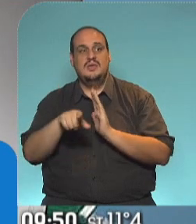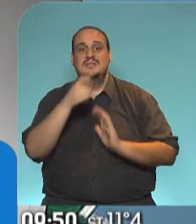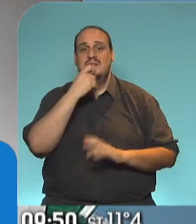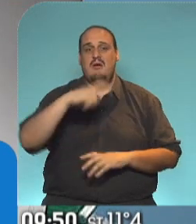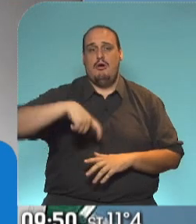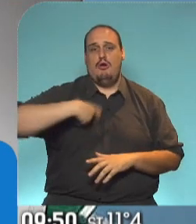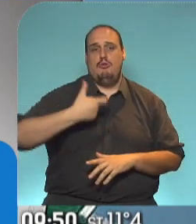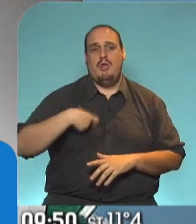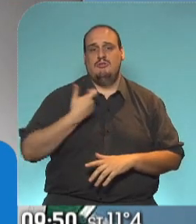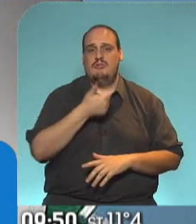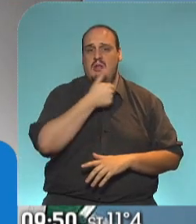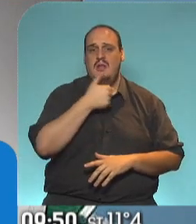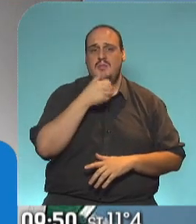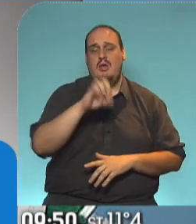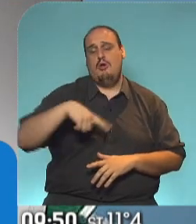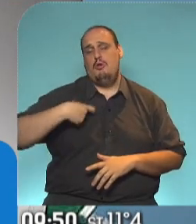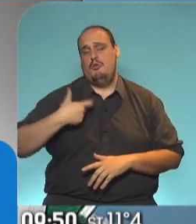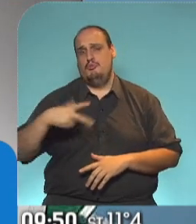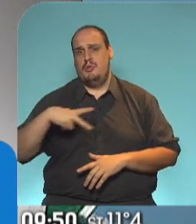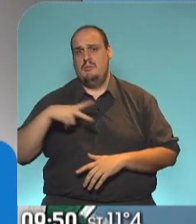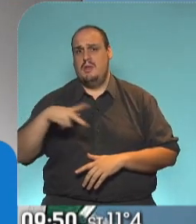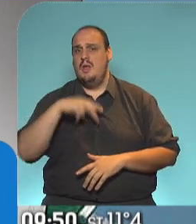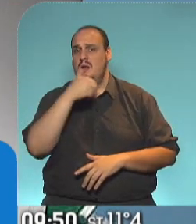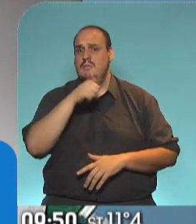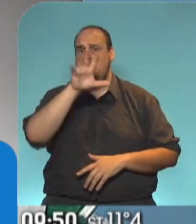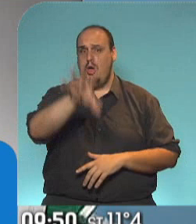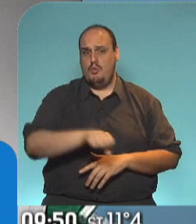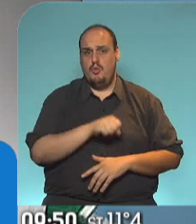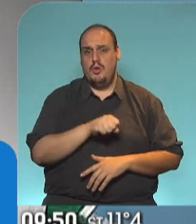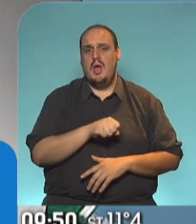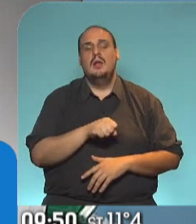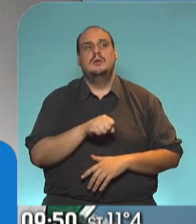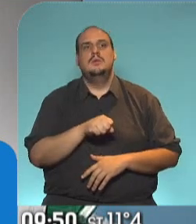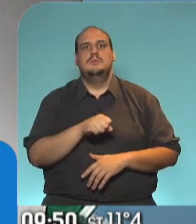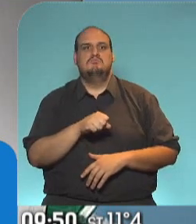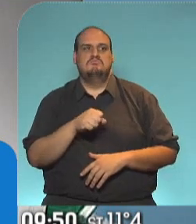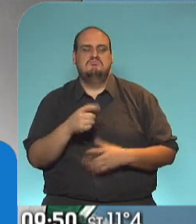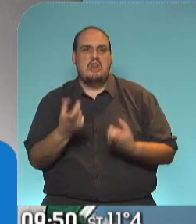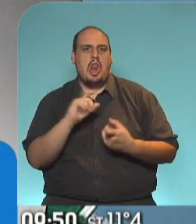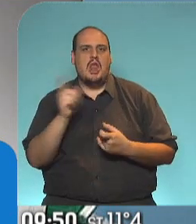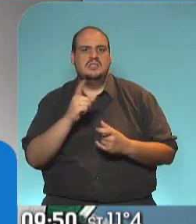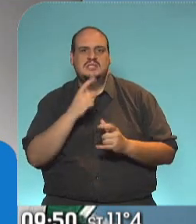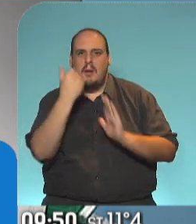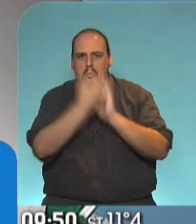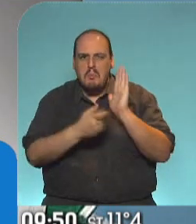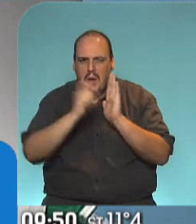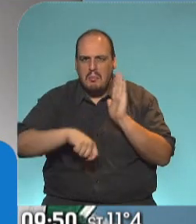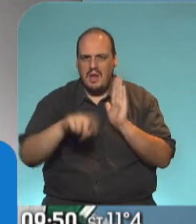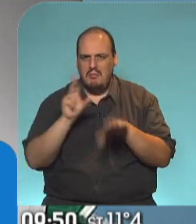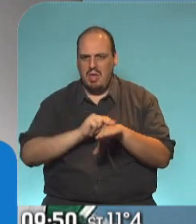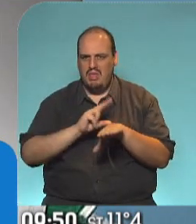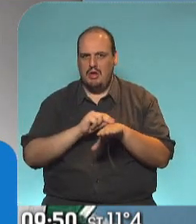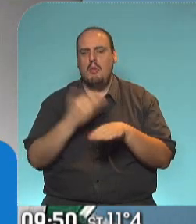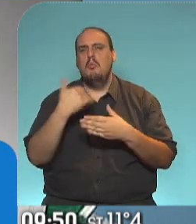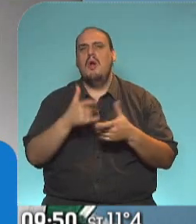social o medicina prepaga también puedan hacerlo sin necesidad de una receta física sino que se puede enviar por por por medios